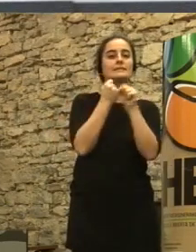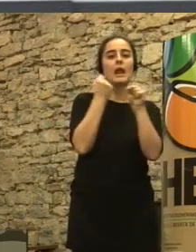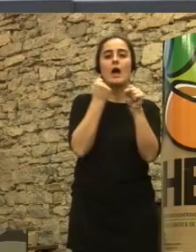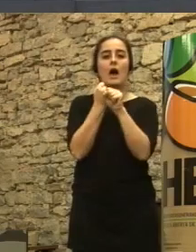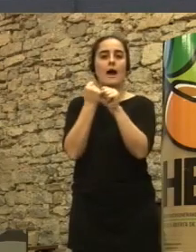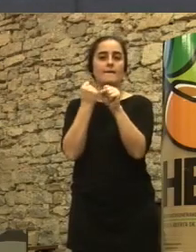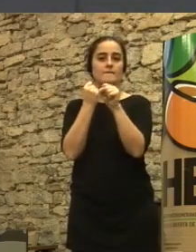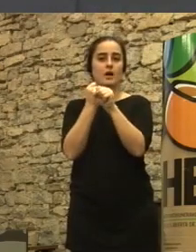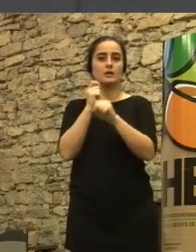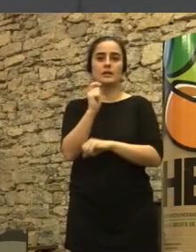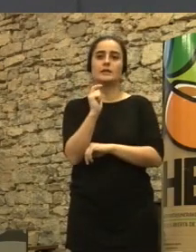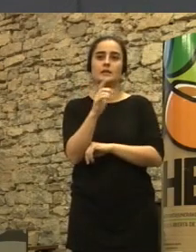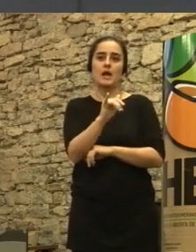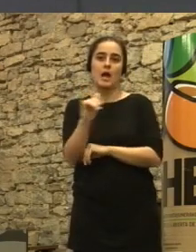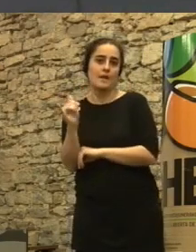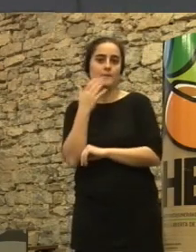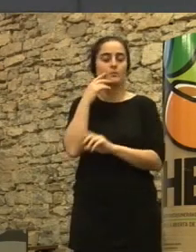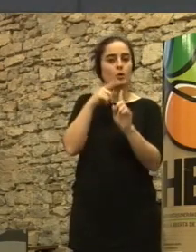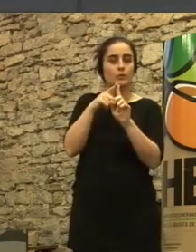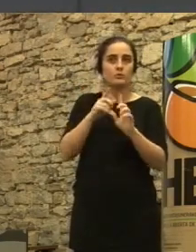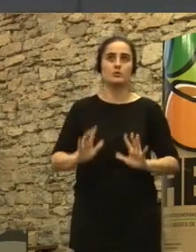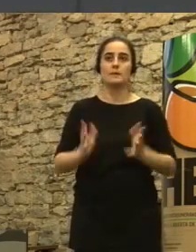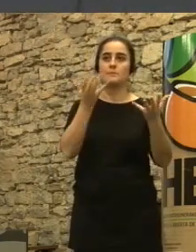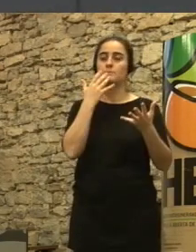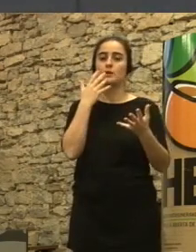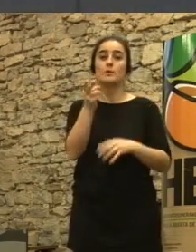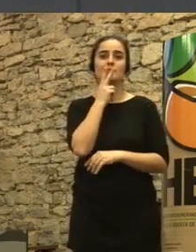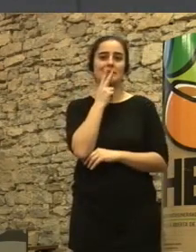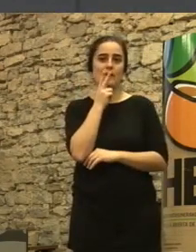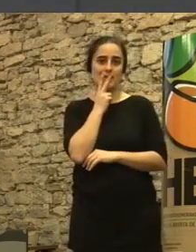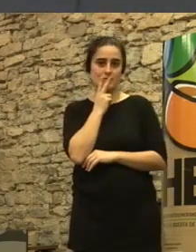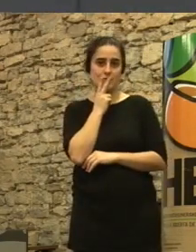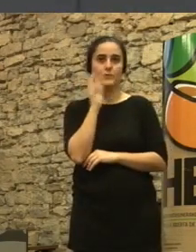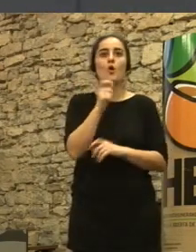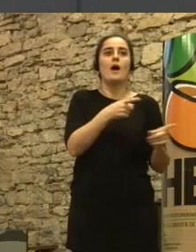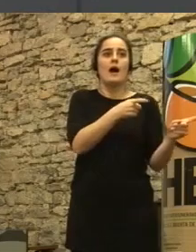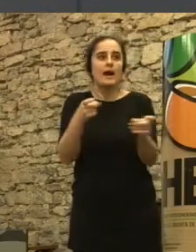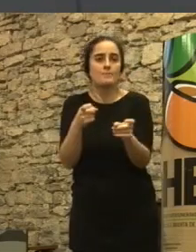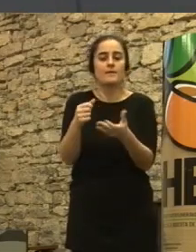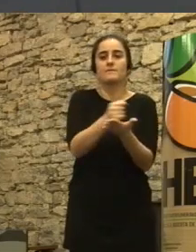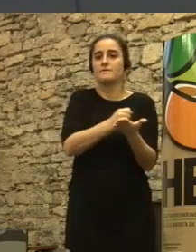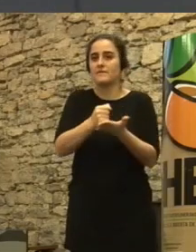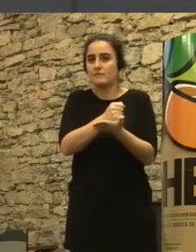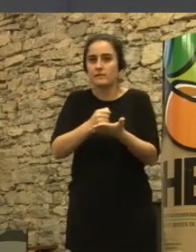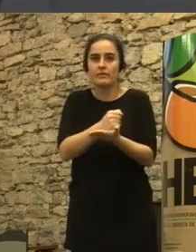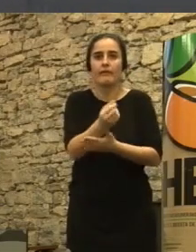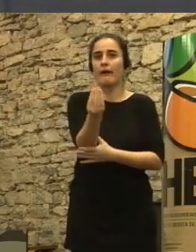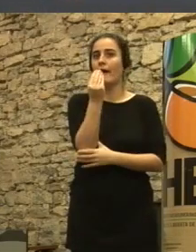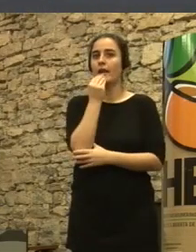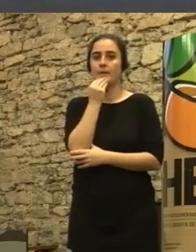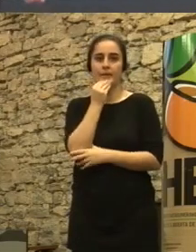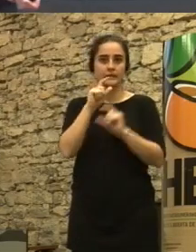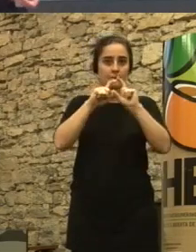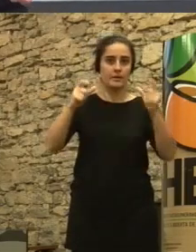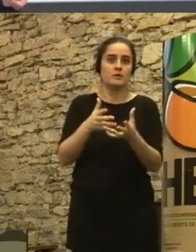grandes lobistas, ¿no? Para poder sobrevivir, una empresa como la del tabaco, de las armas, las farmacéuticas, las alimentarias,